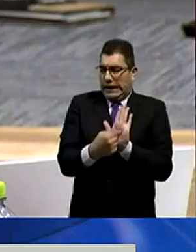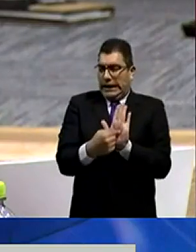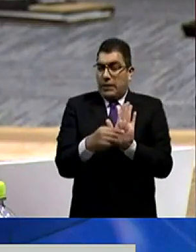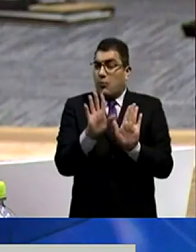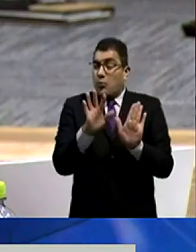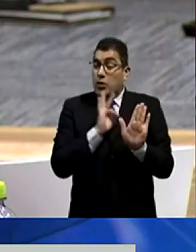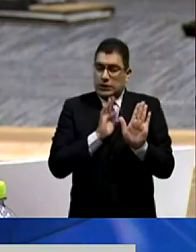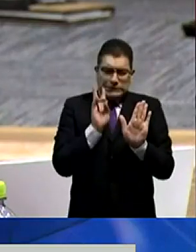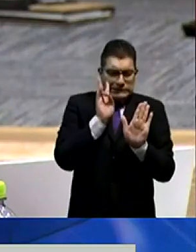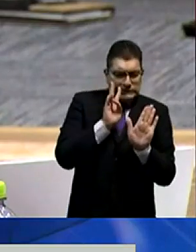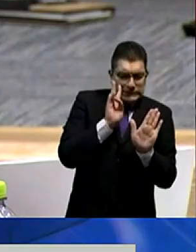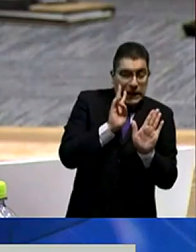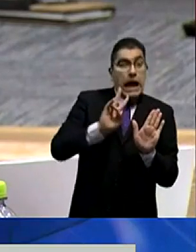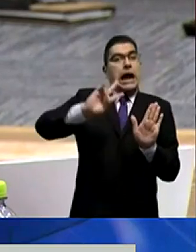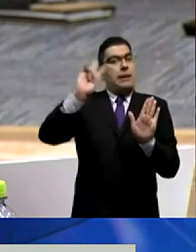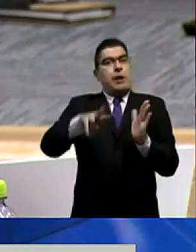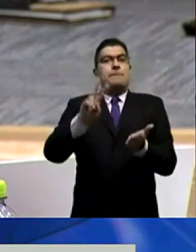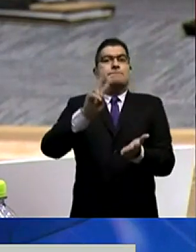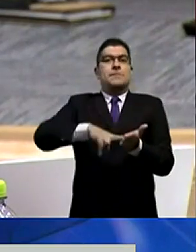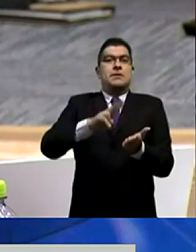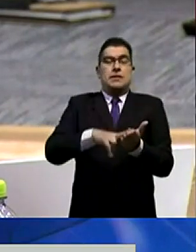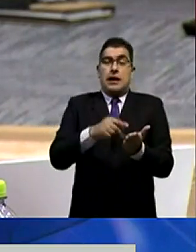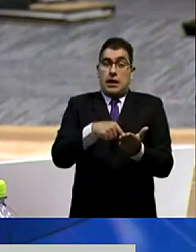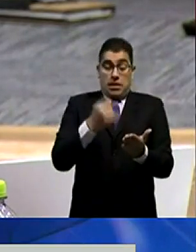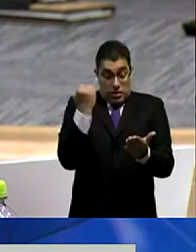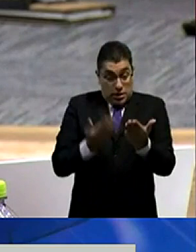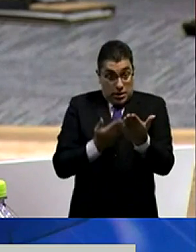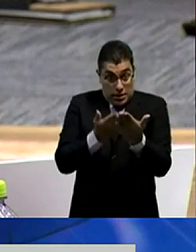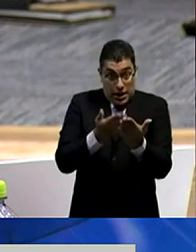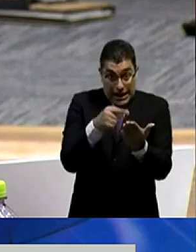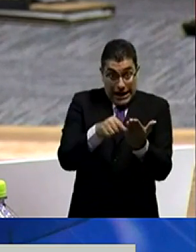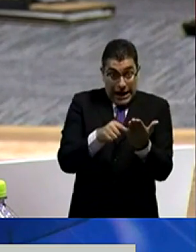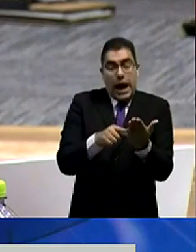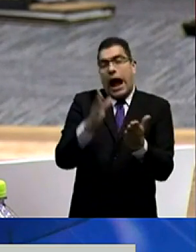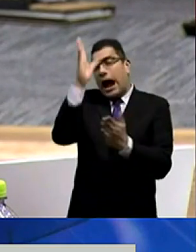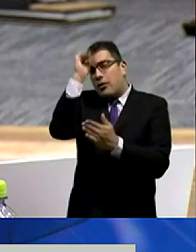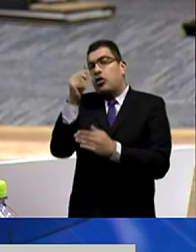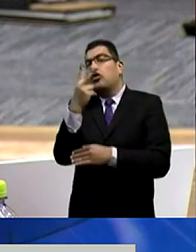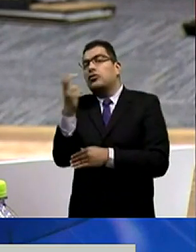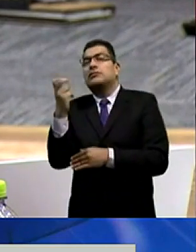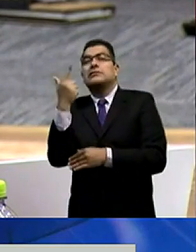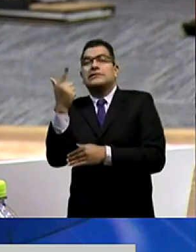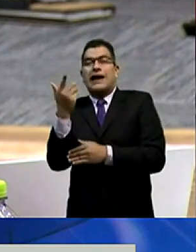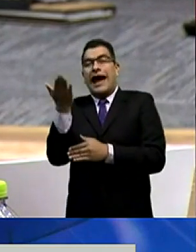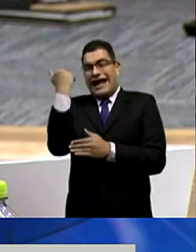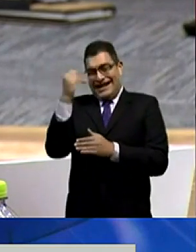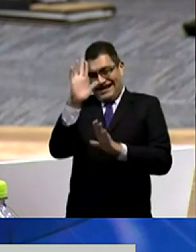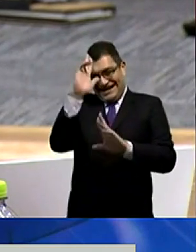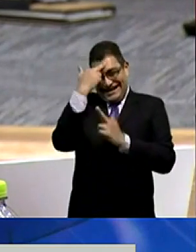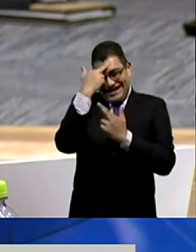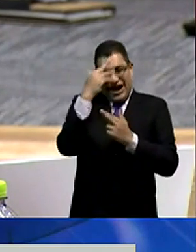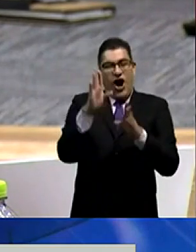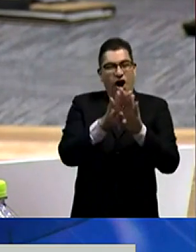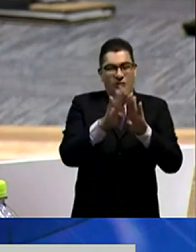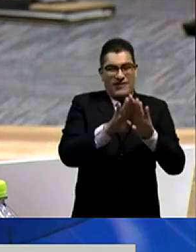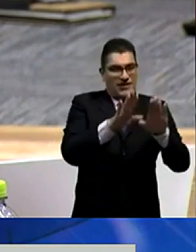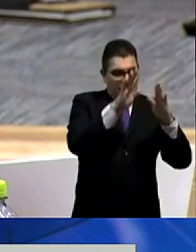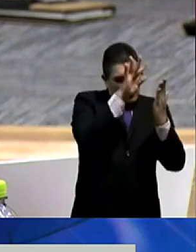esto es el poder absoluto. ¿Y quién va a ser el valiente que le quite todo ese